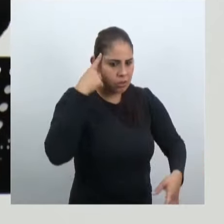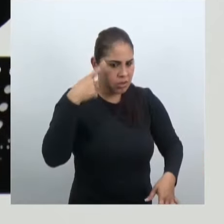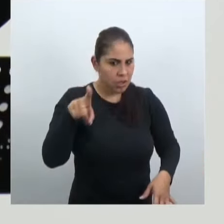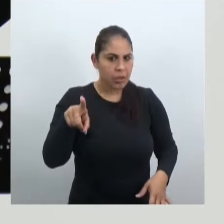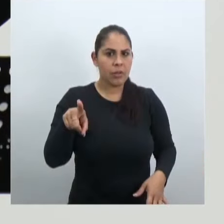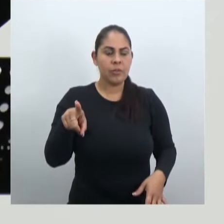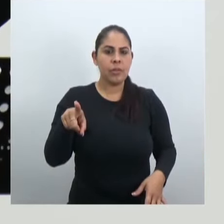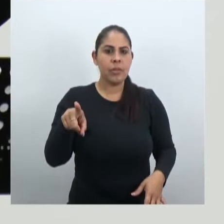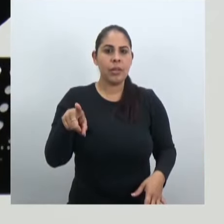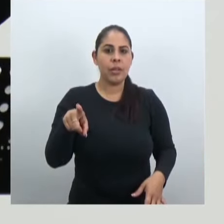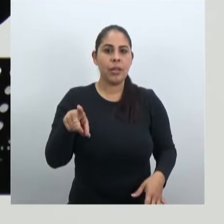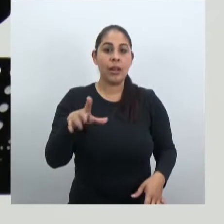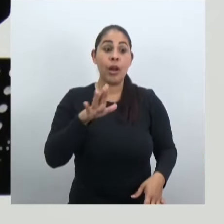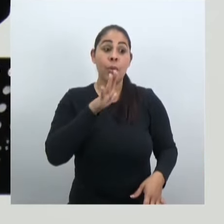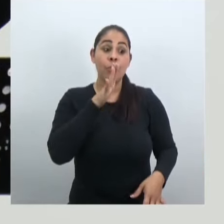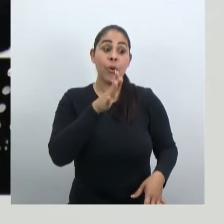Por la paz.